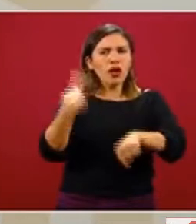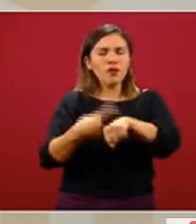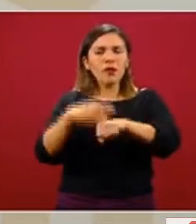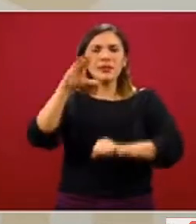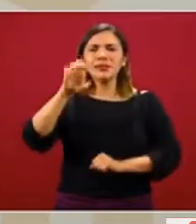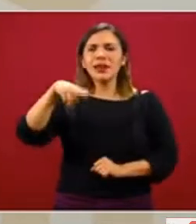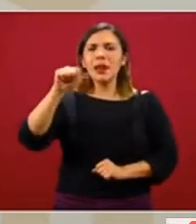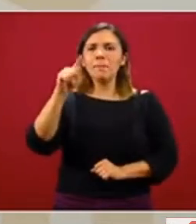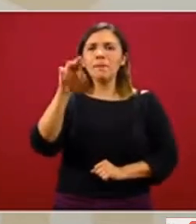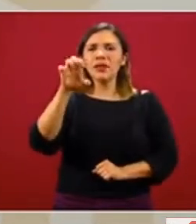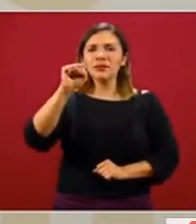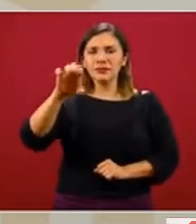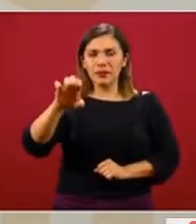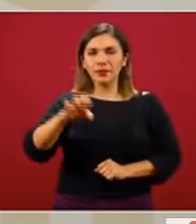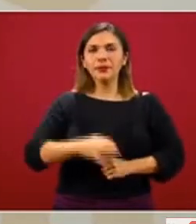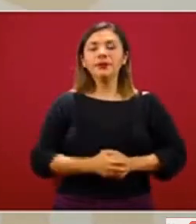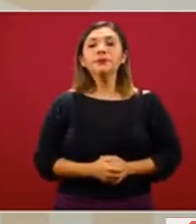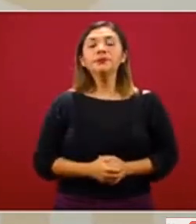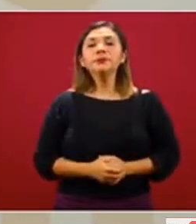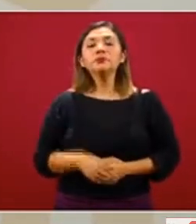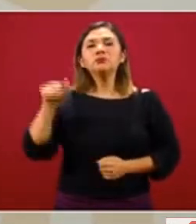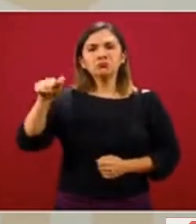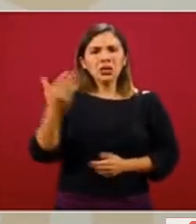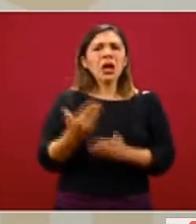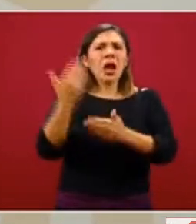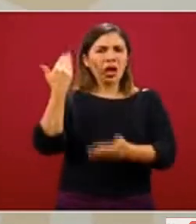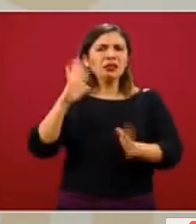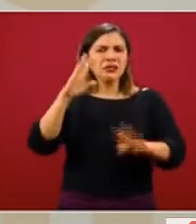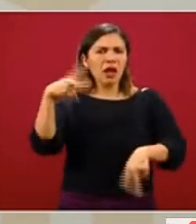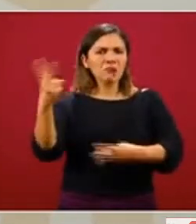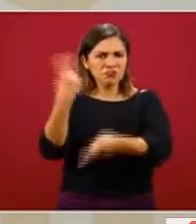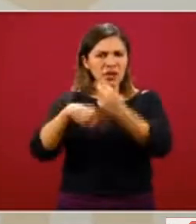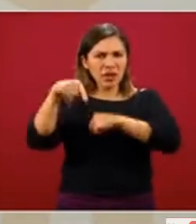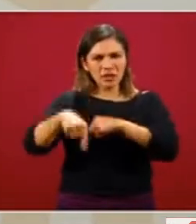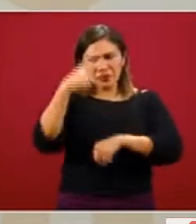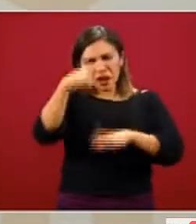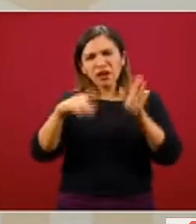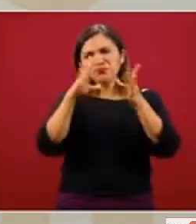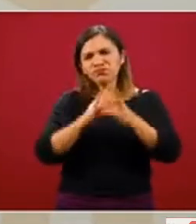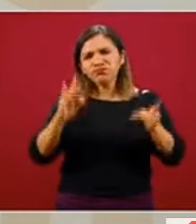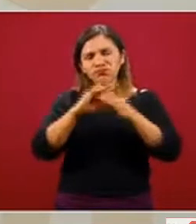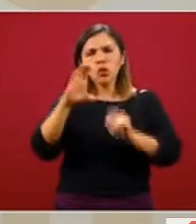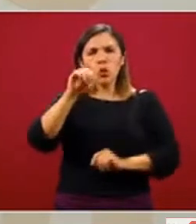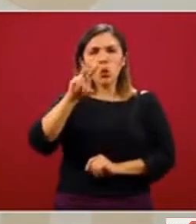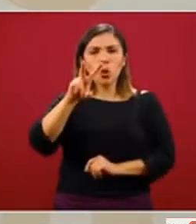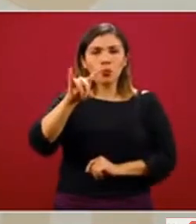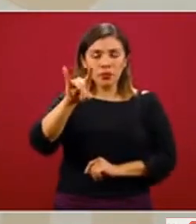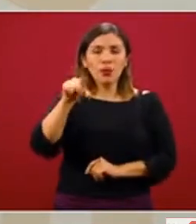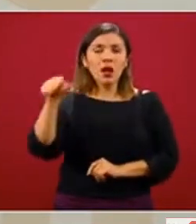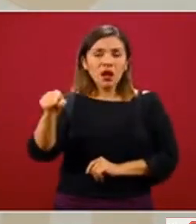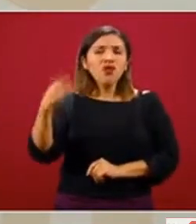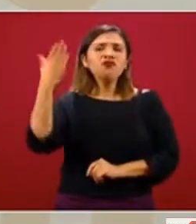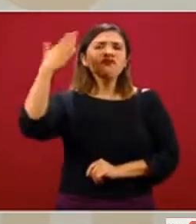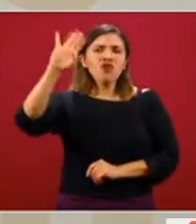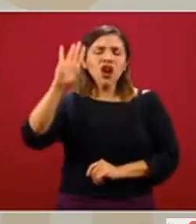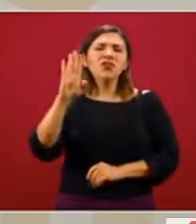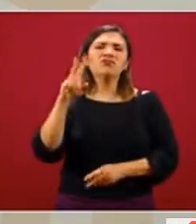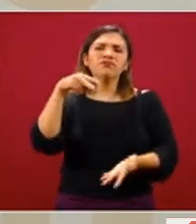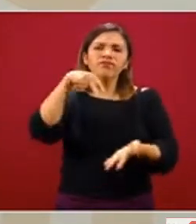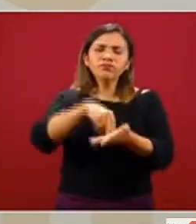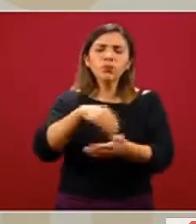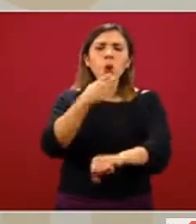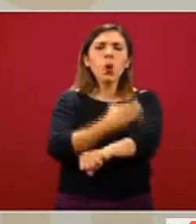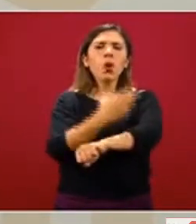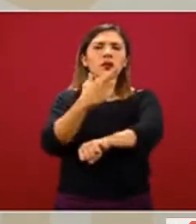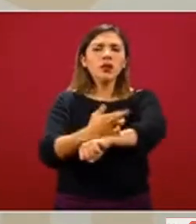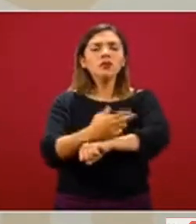CENAPRESE. Ella había estado aquí hablando de COVID. El doctor López Ridaura ha estado al frente de la